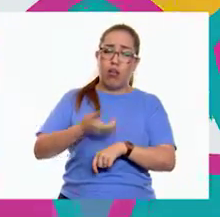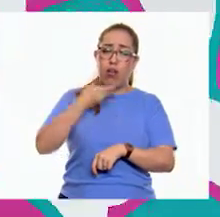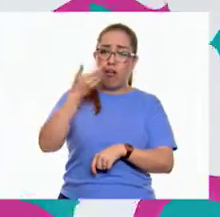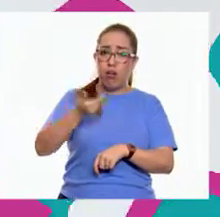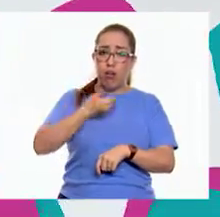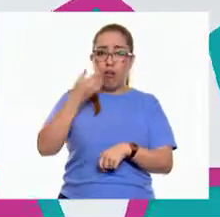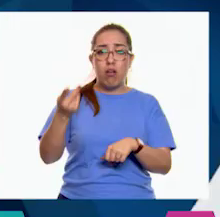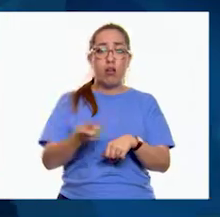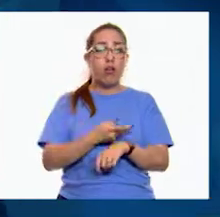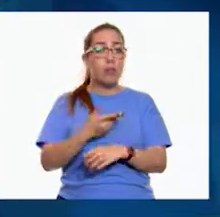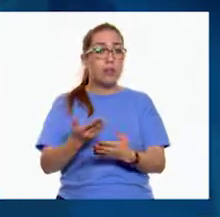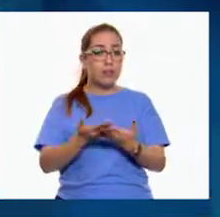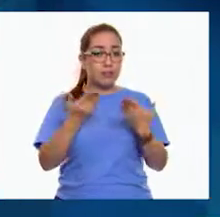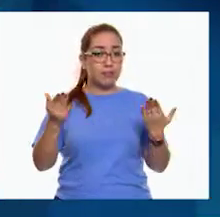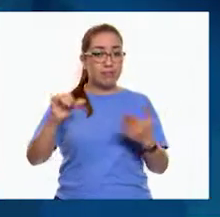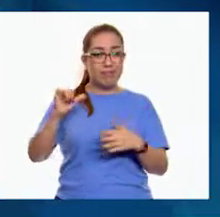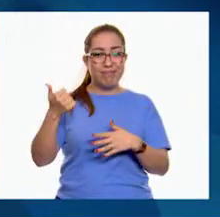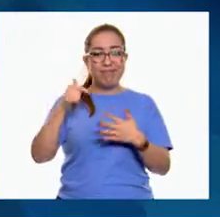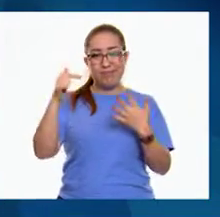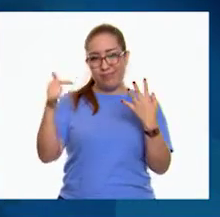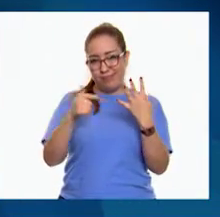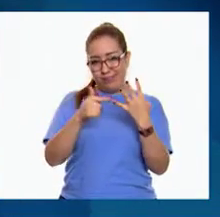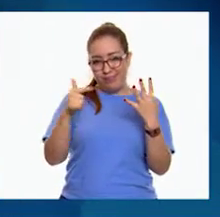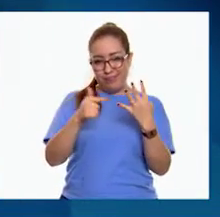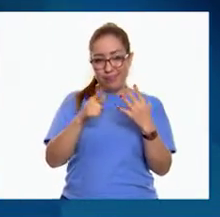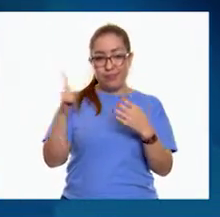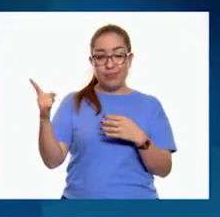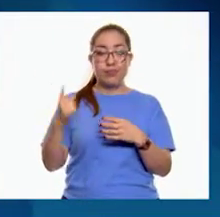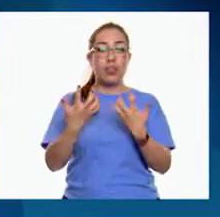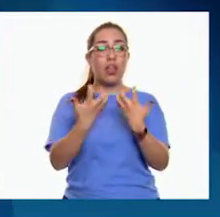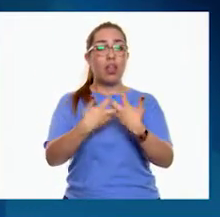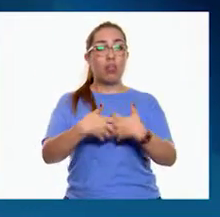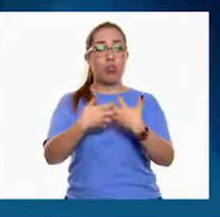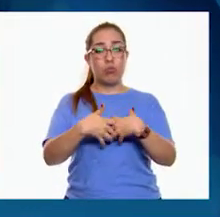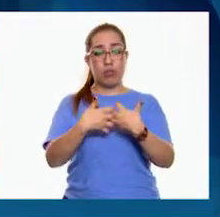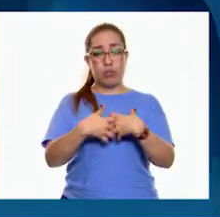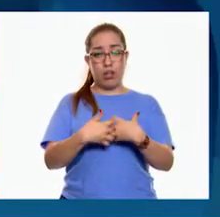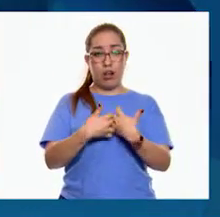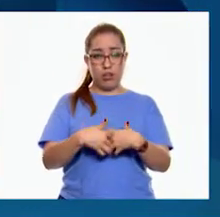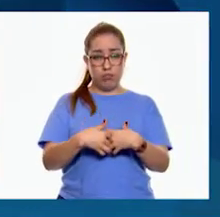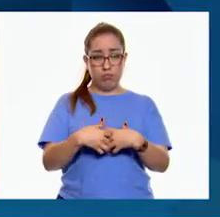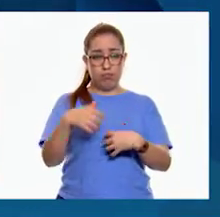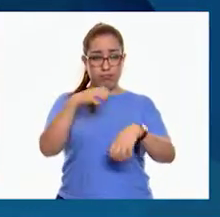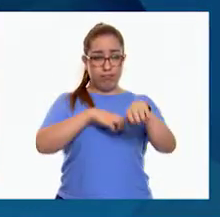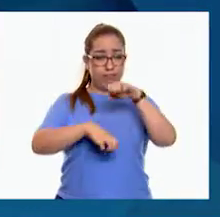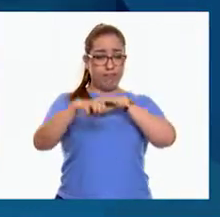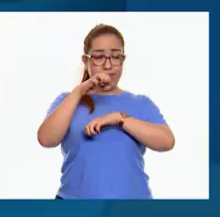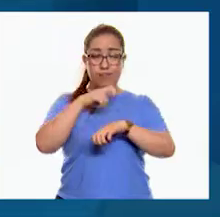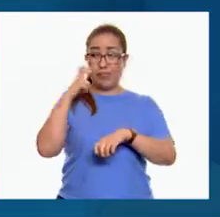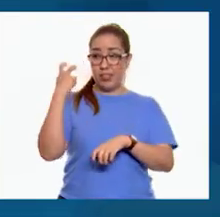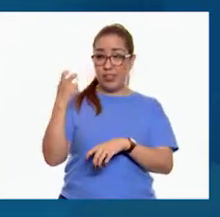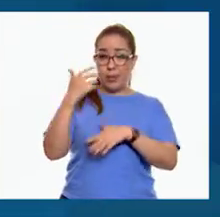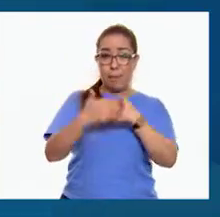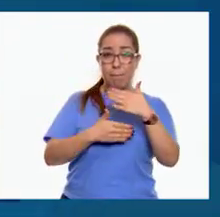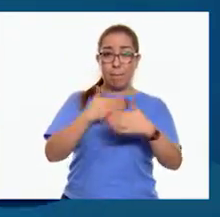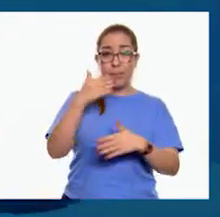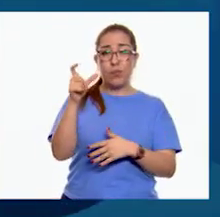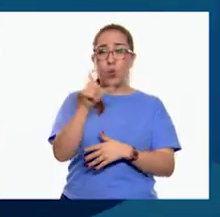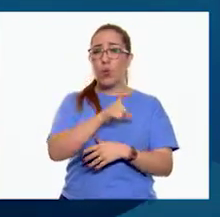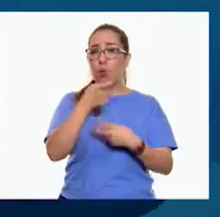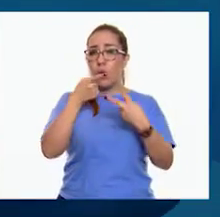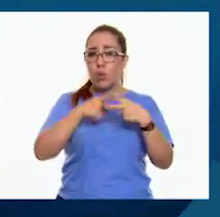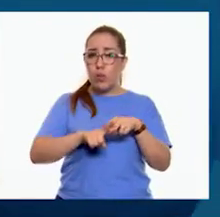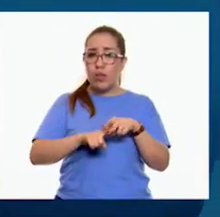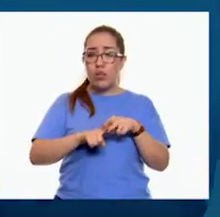lista: el proceso de industrialización. Este proceso atravesó al país principalmente a partir de los años